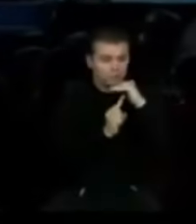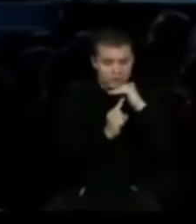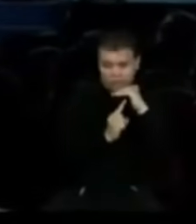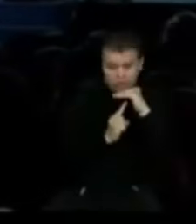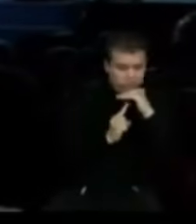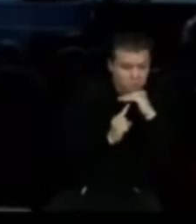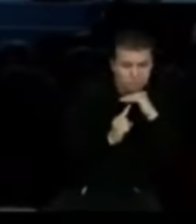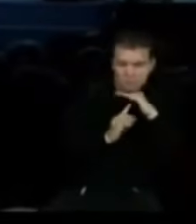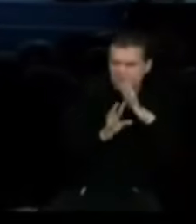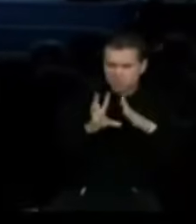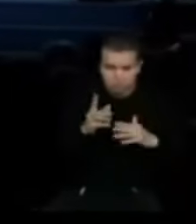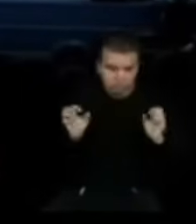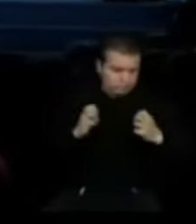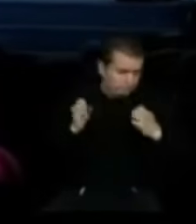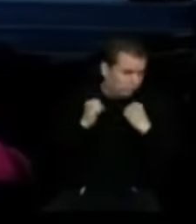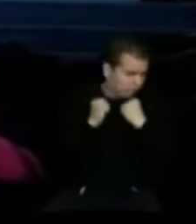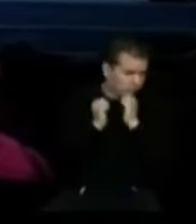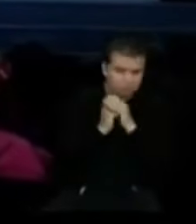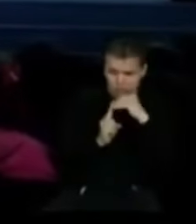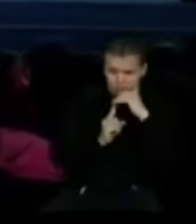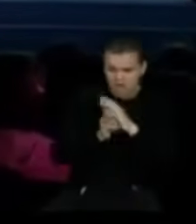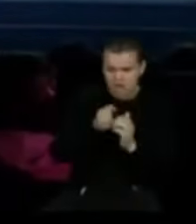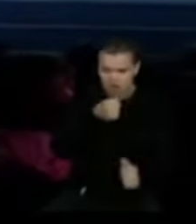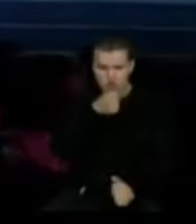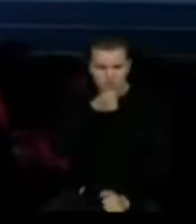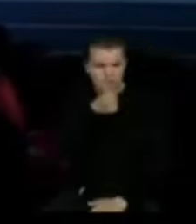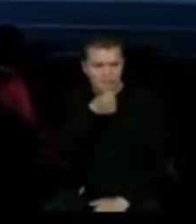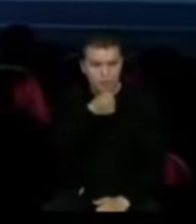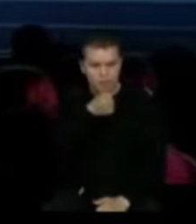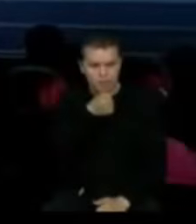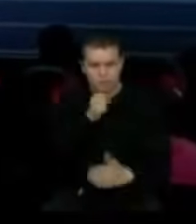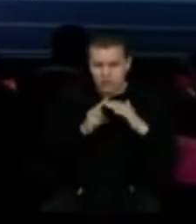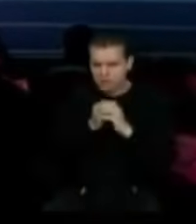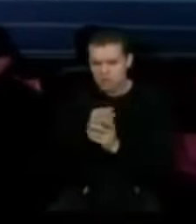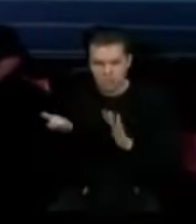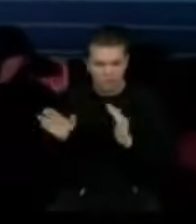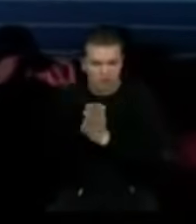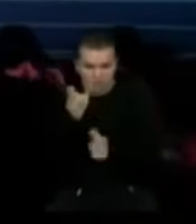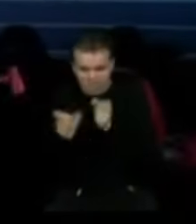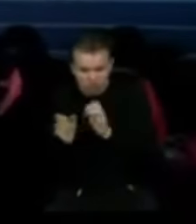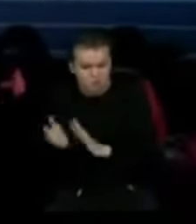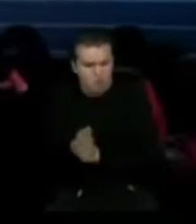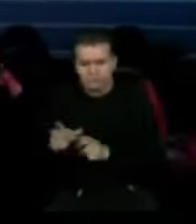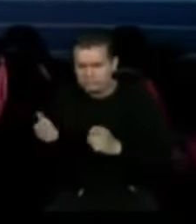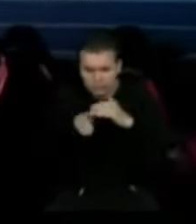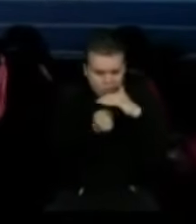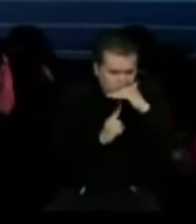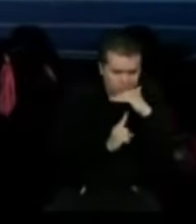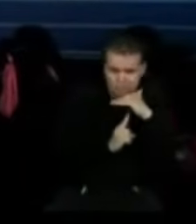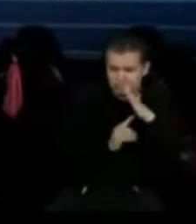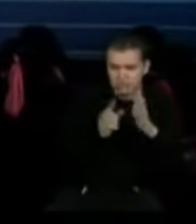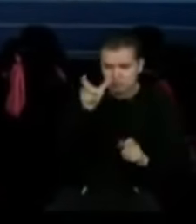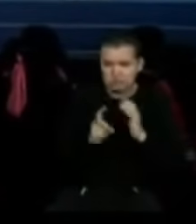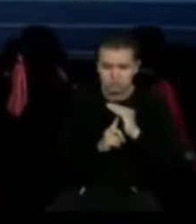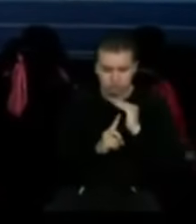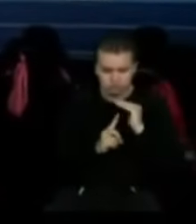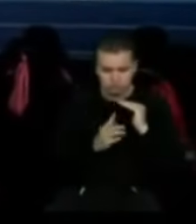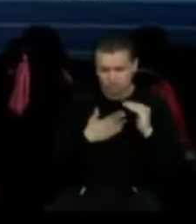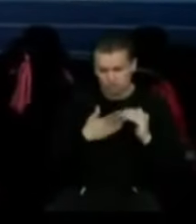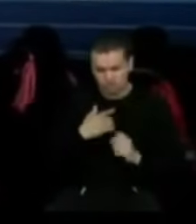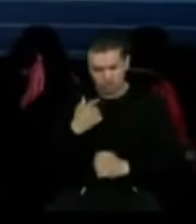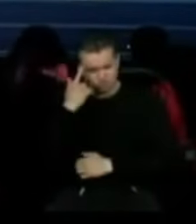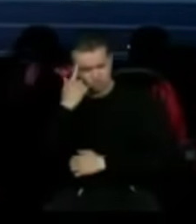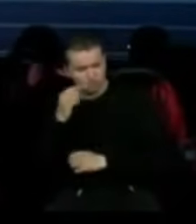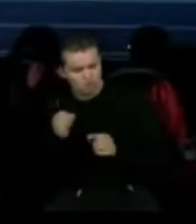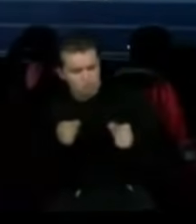Todos encerrados con miedo. Todo el noticiero con miedo, miedo, noticias que se muere la gente y que esto y que lo otro. Todo encerrado. Yo de repente iba